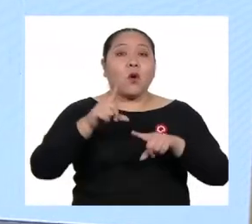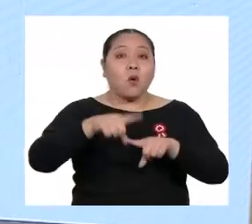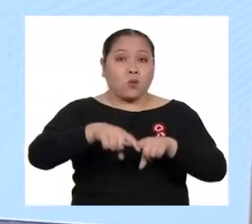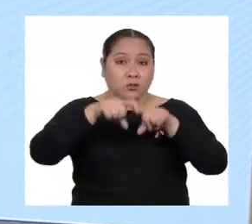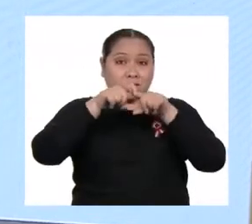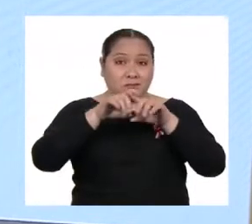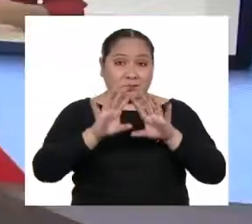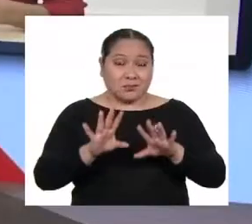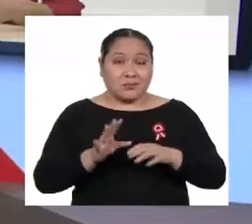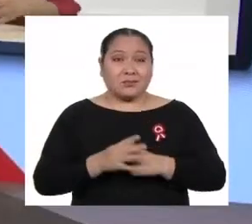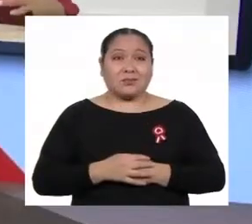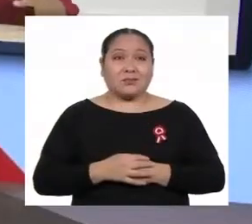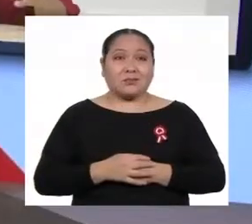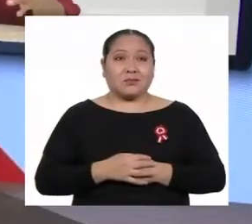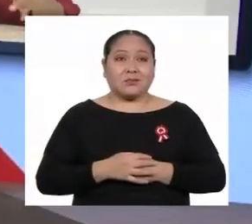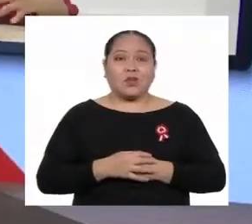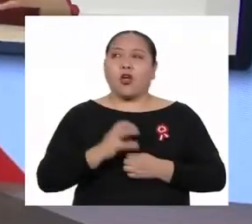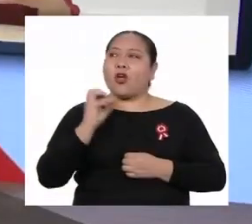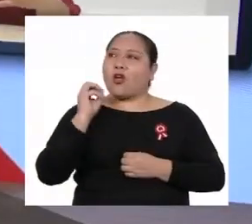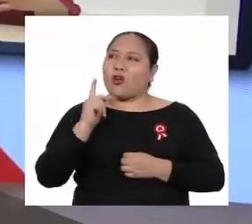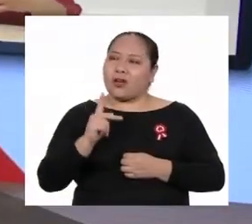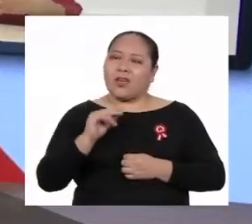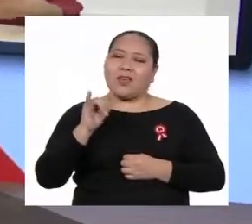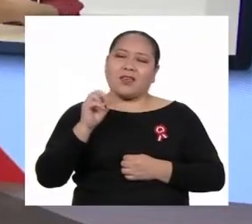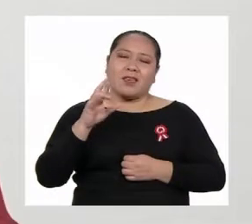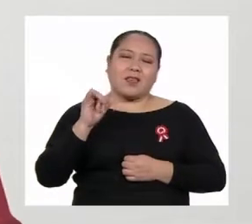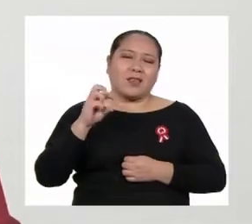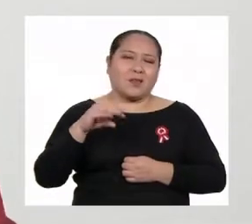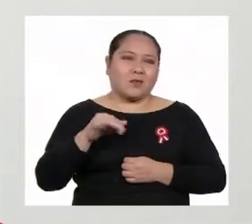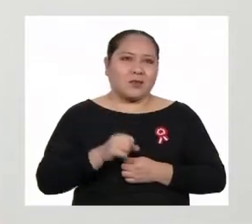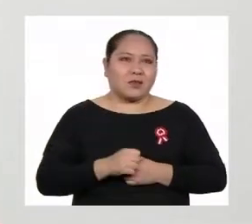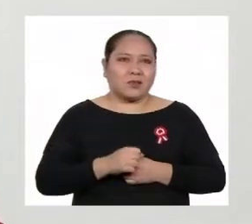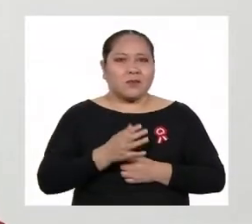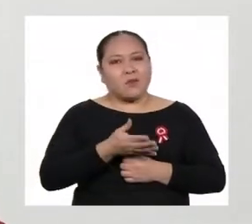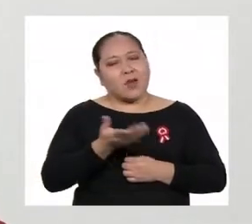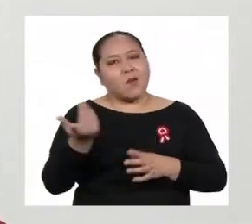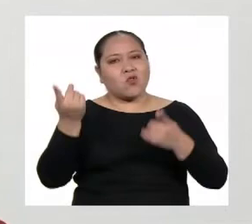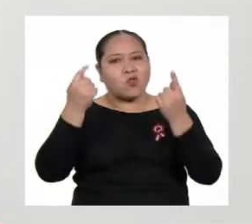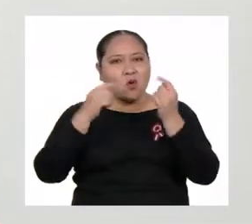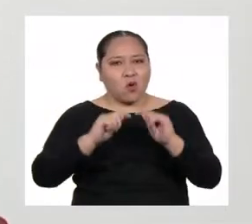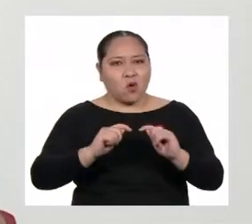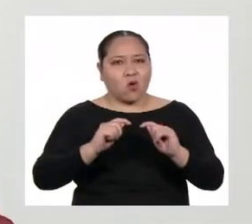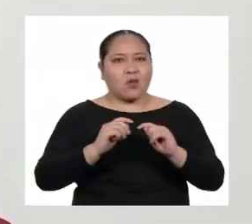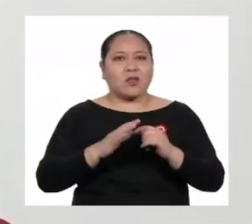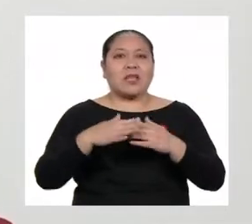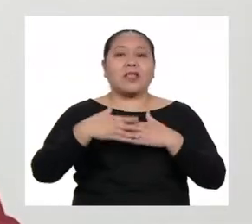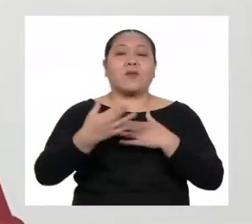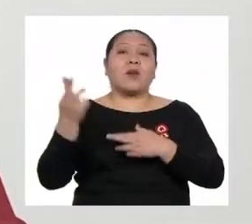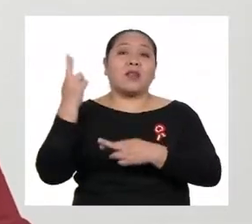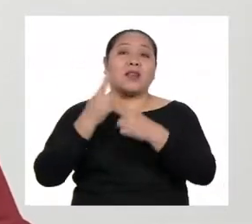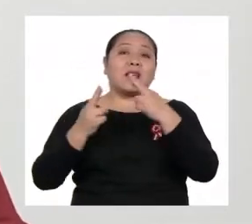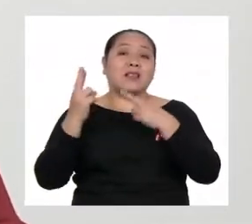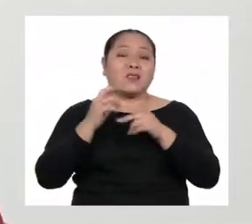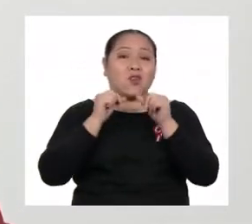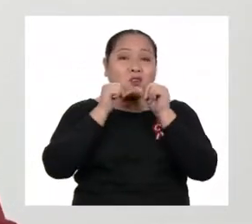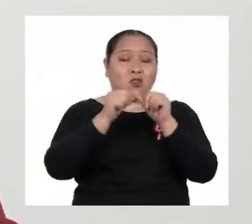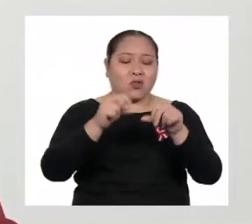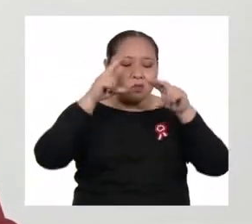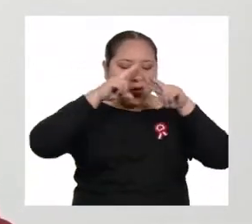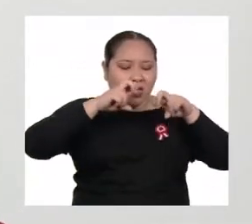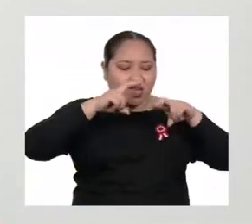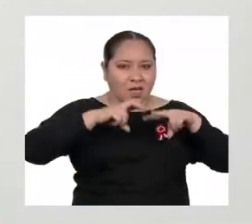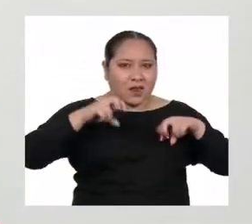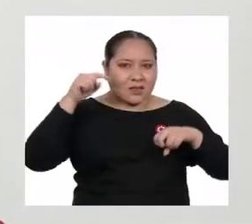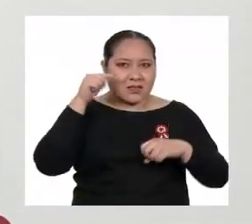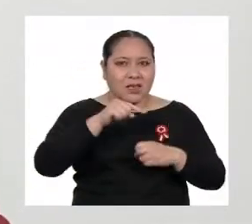pausa? De acuerdo, Yaremis. Vamos a una pausa y al regreso seguimos